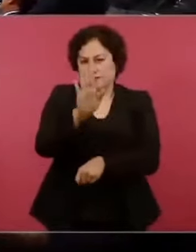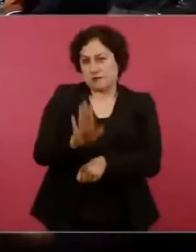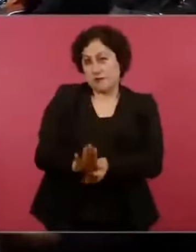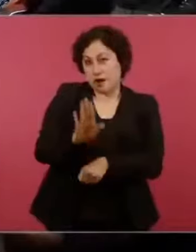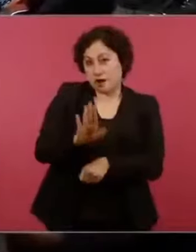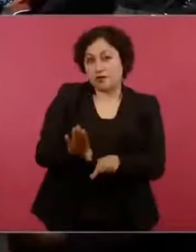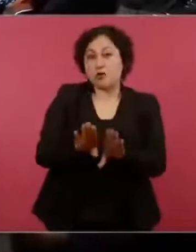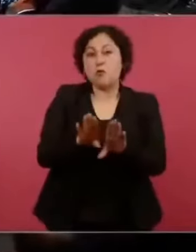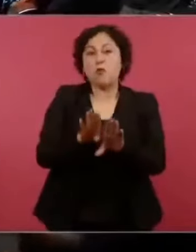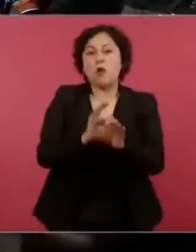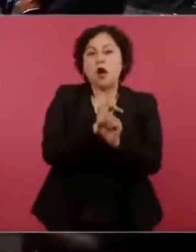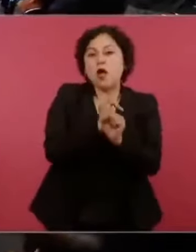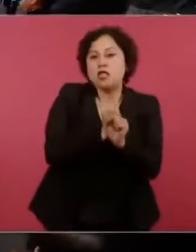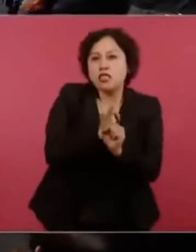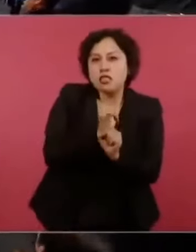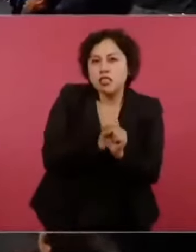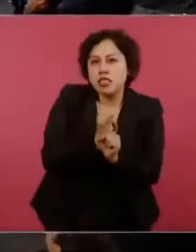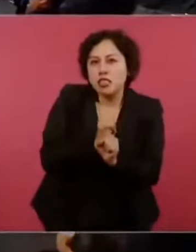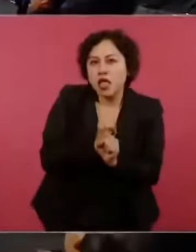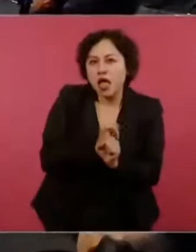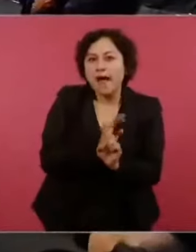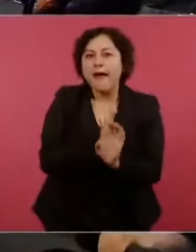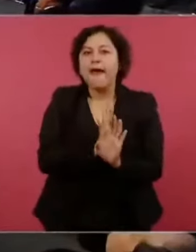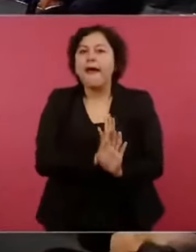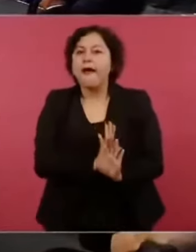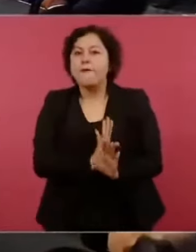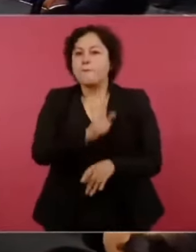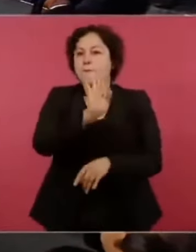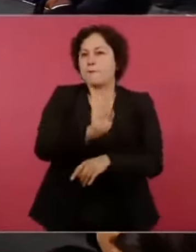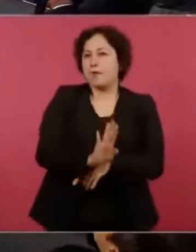supuesta o real